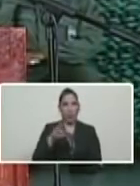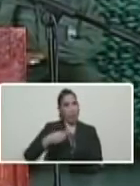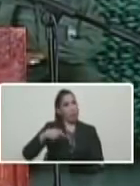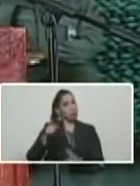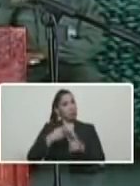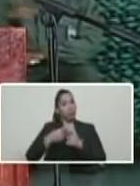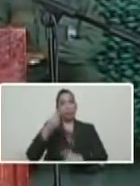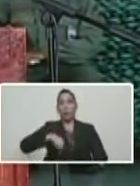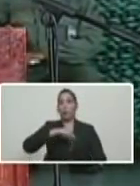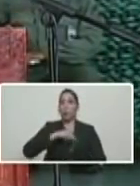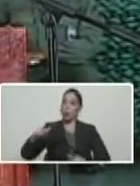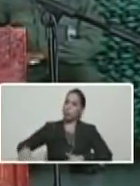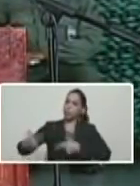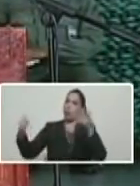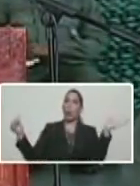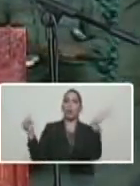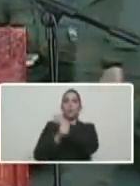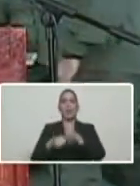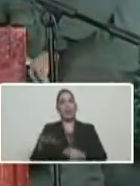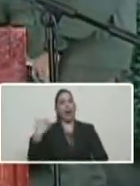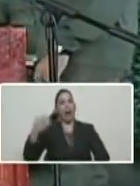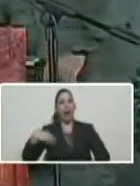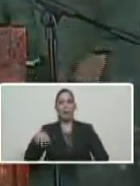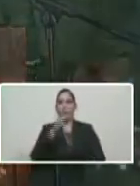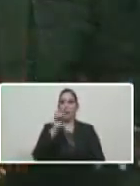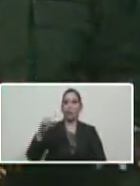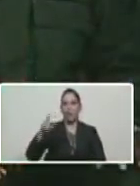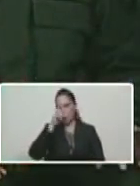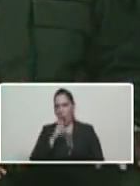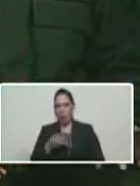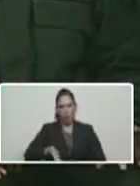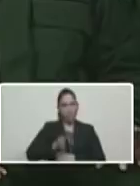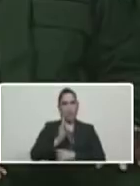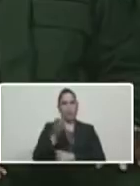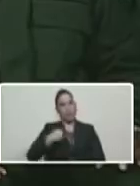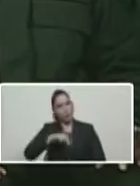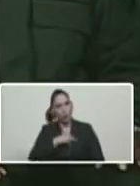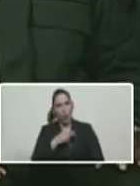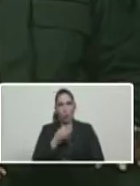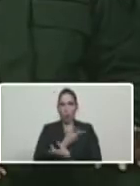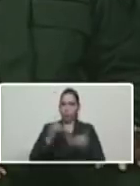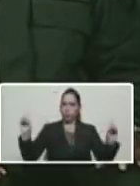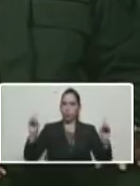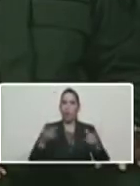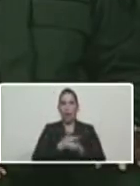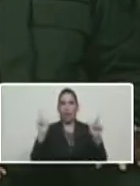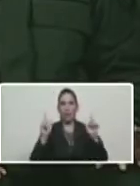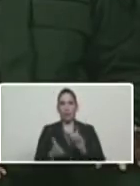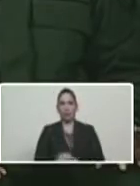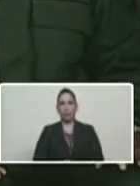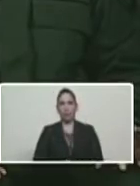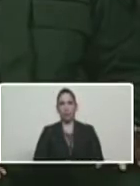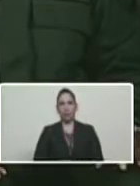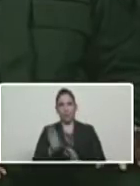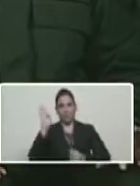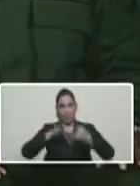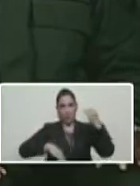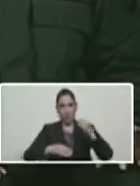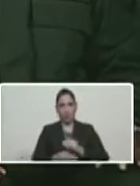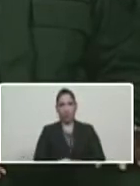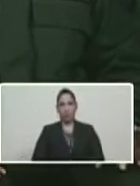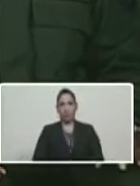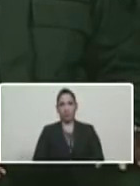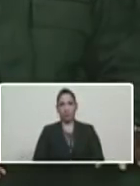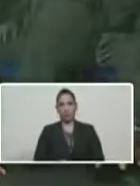nos conseguirán como hace 200 años, firmes y resueltos a ser libres. Ya para finalizar,